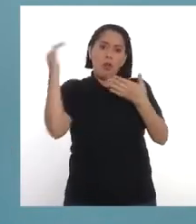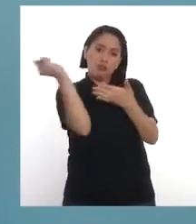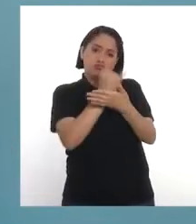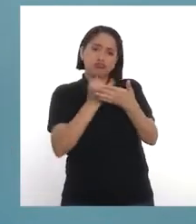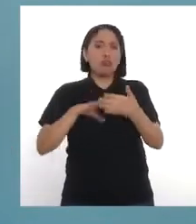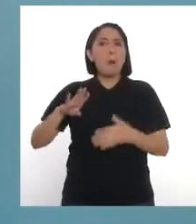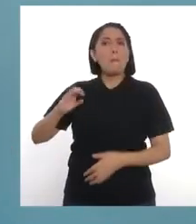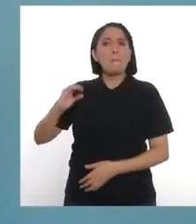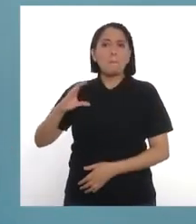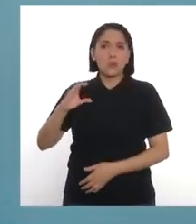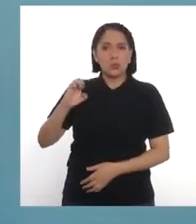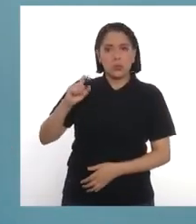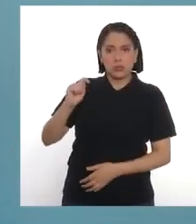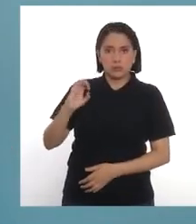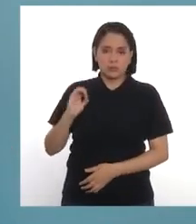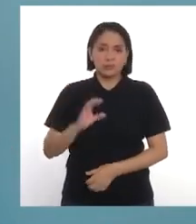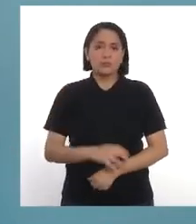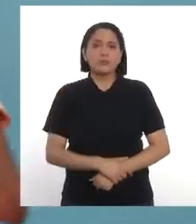boceto.